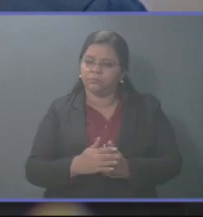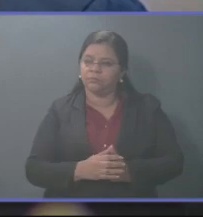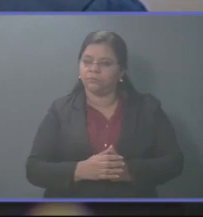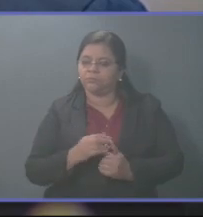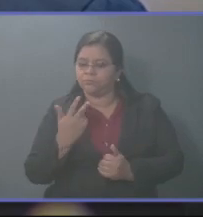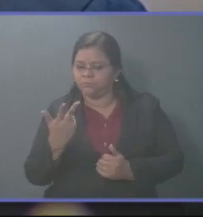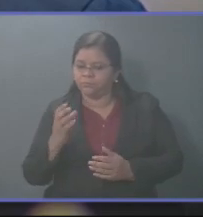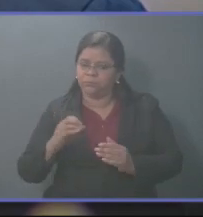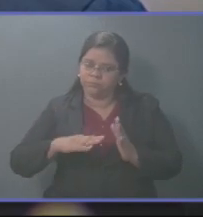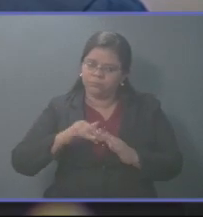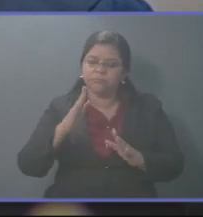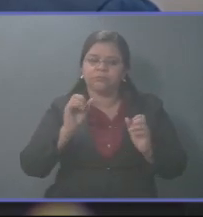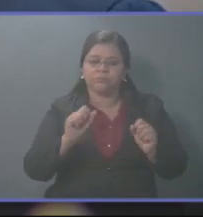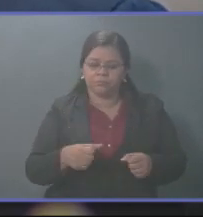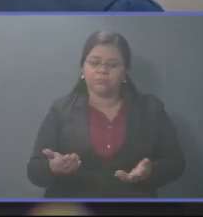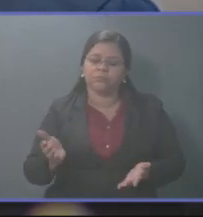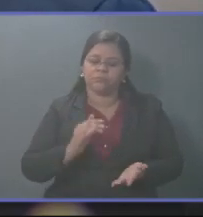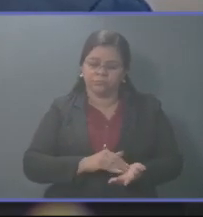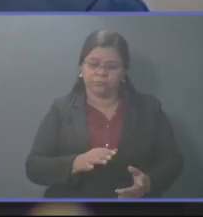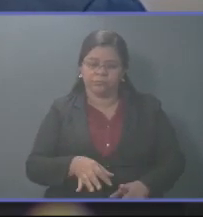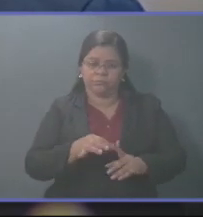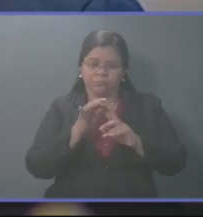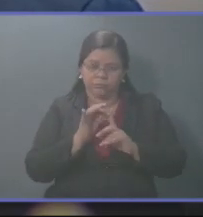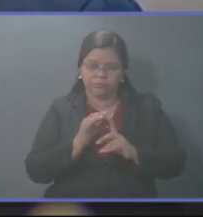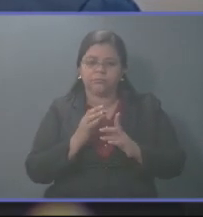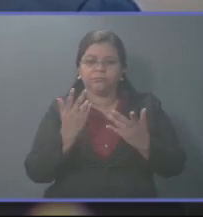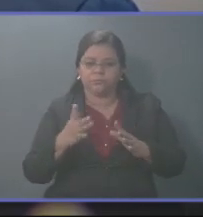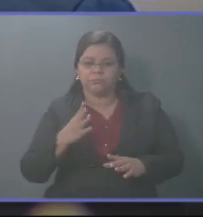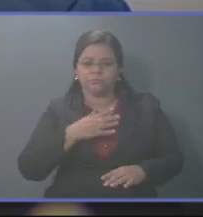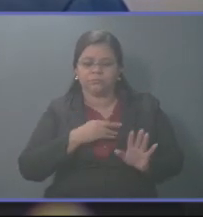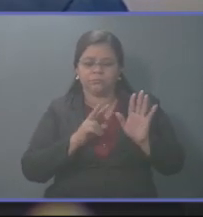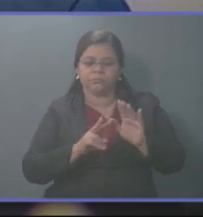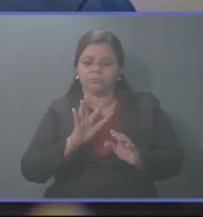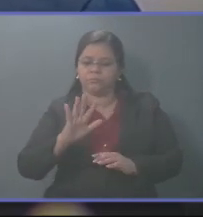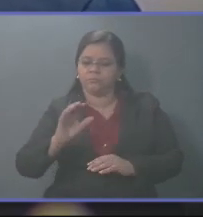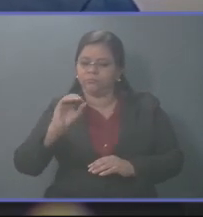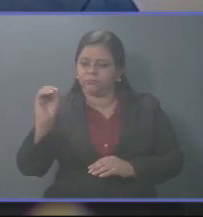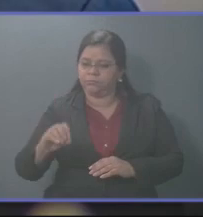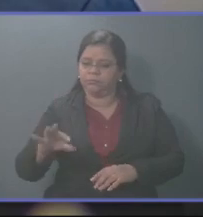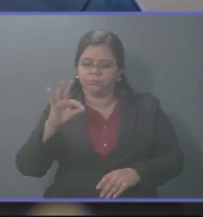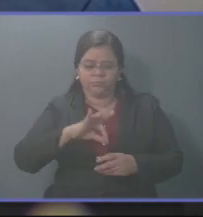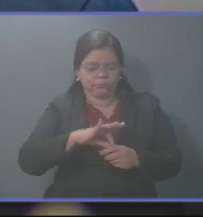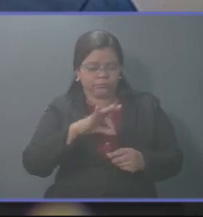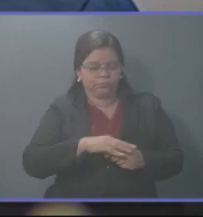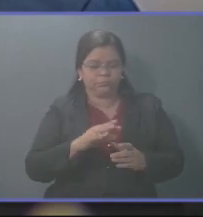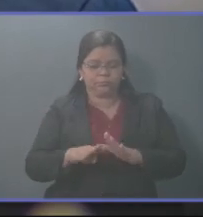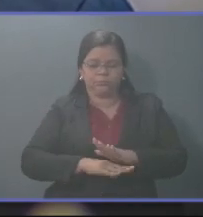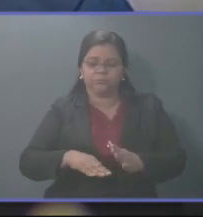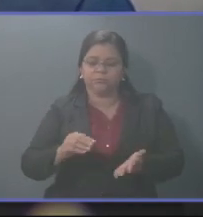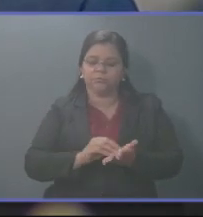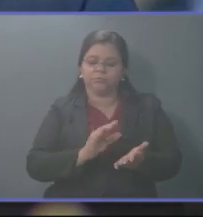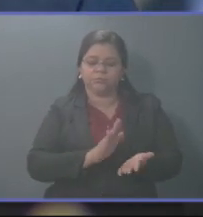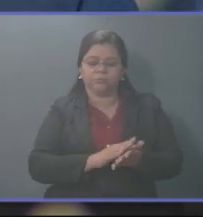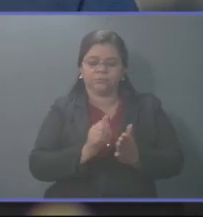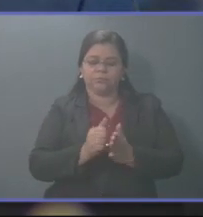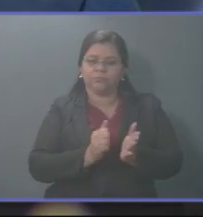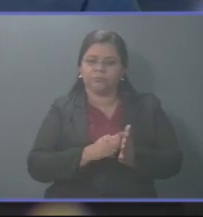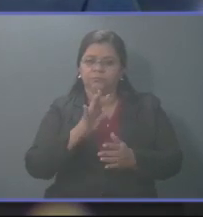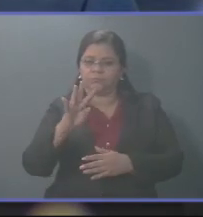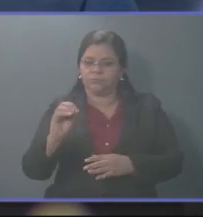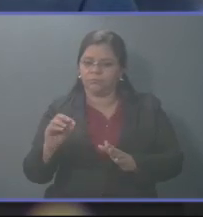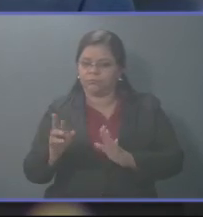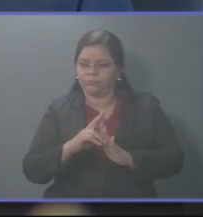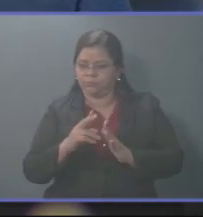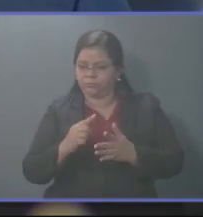más periodos, solo podrán reelegirse obteniendo el 75% de los votos, según lo establecido en el artículo 40 de